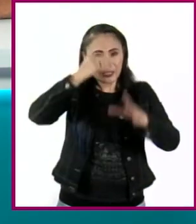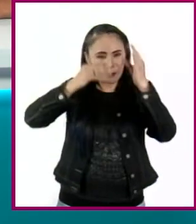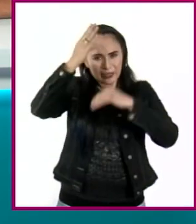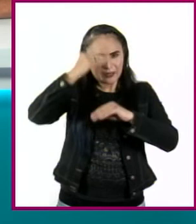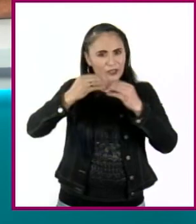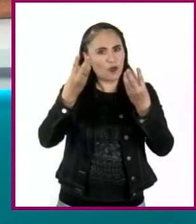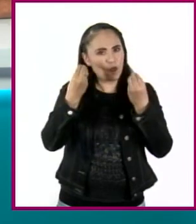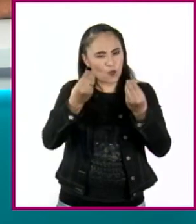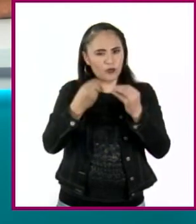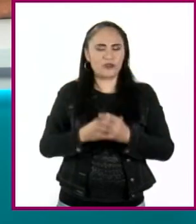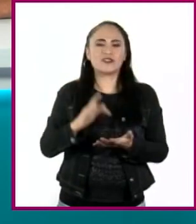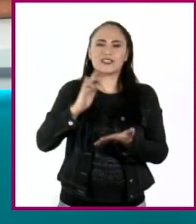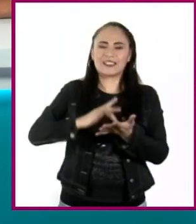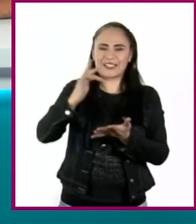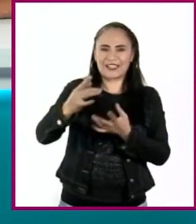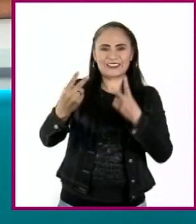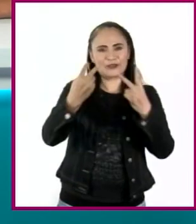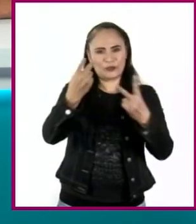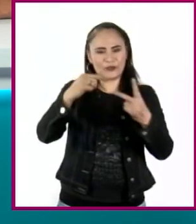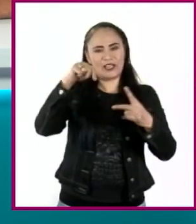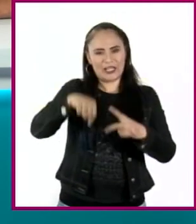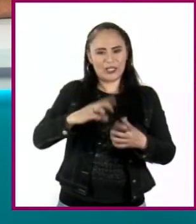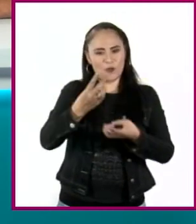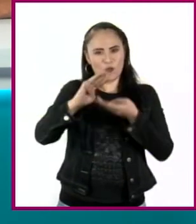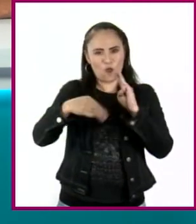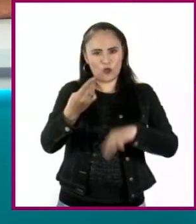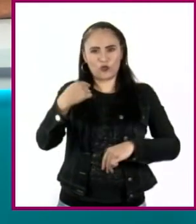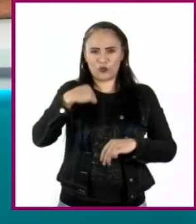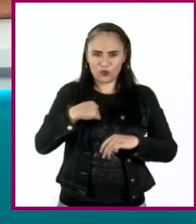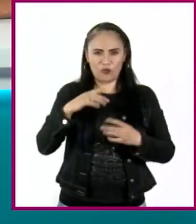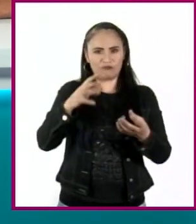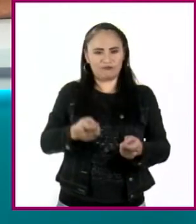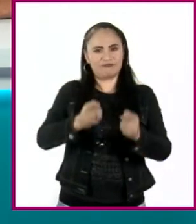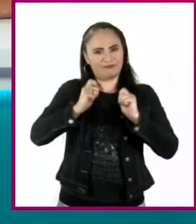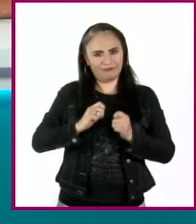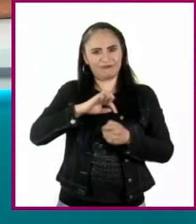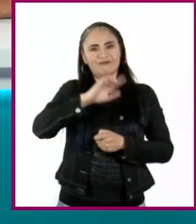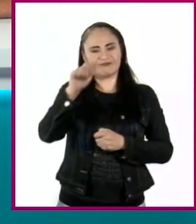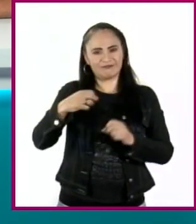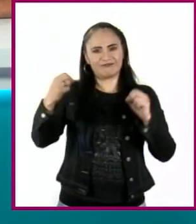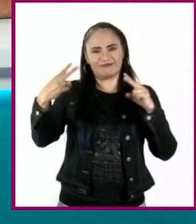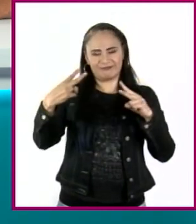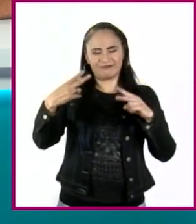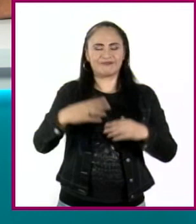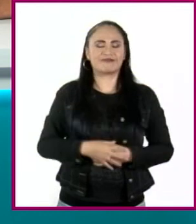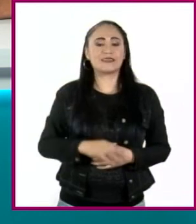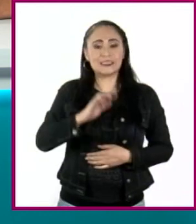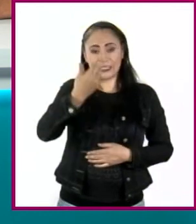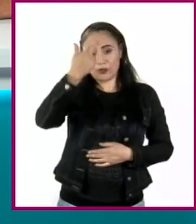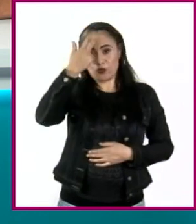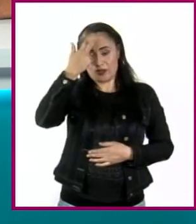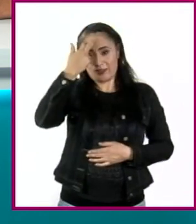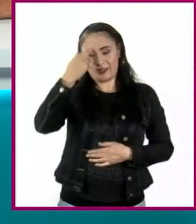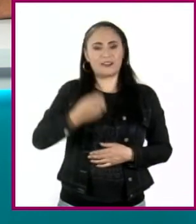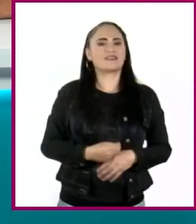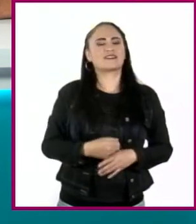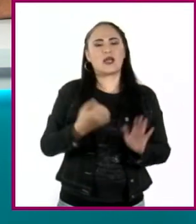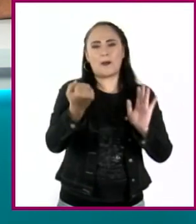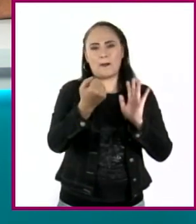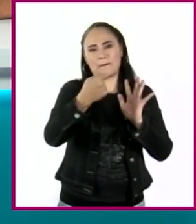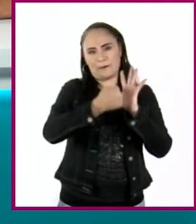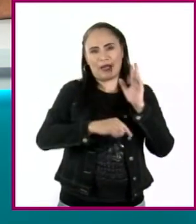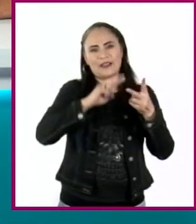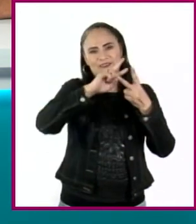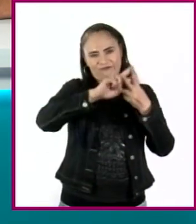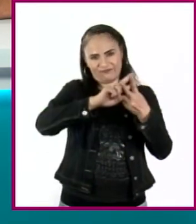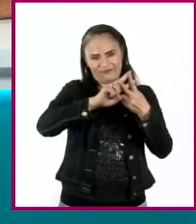emisión. Agradecemos su compañía en Me Toca Este Mundo y los esperamos en la próxima emisión. Y recuerden seguirnos y etiquetarnos con sus redes sociales